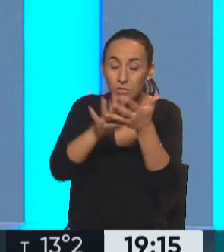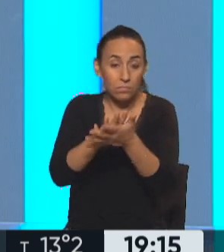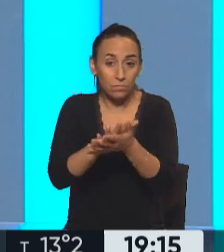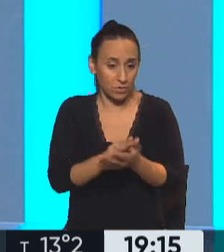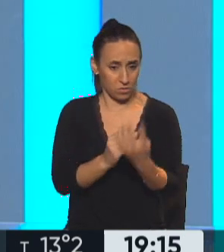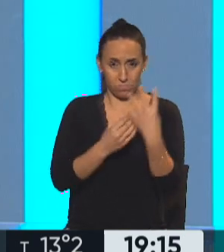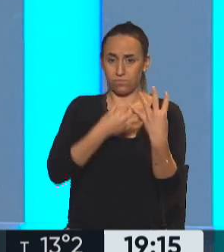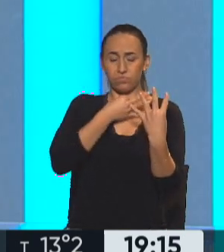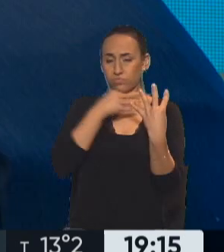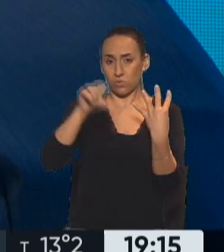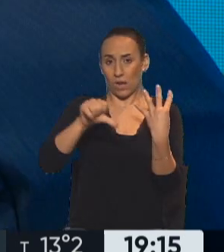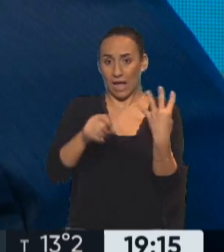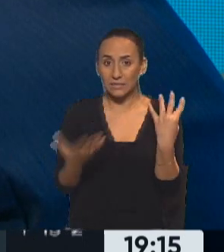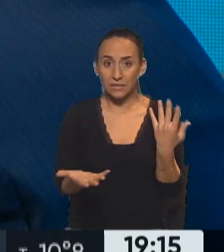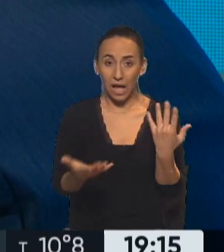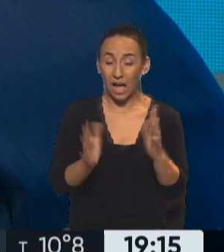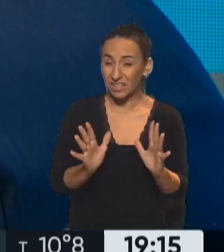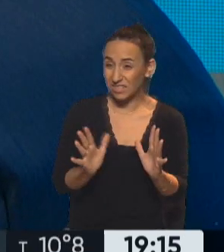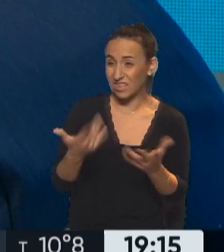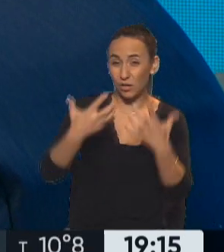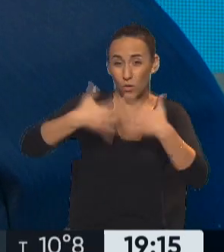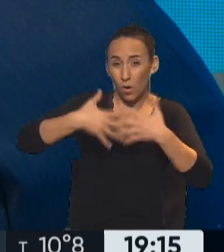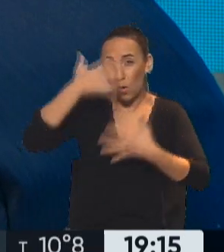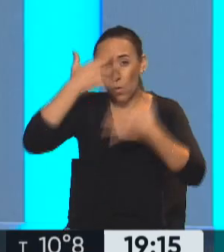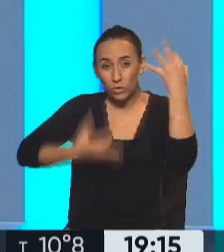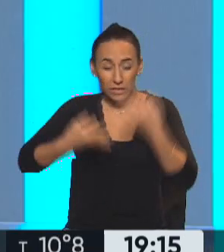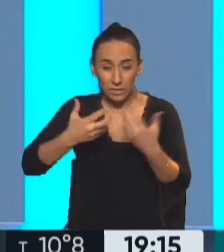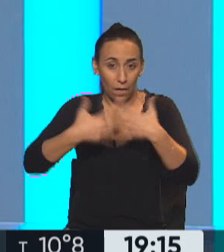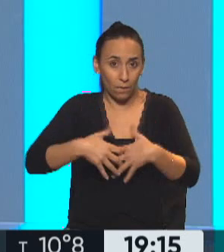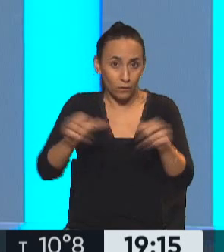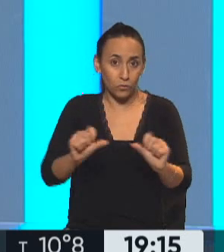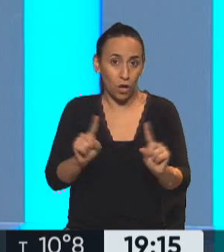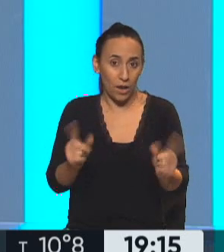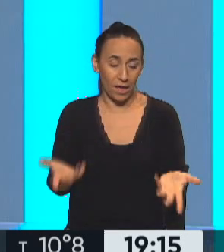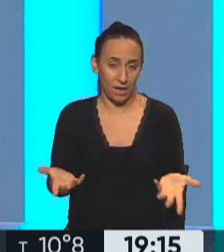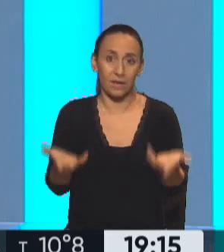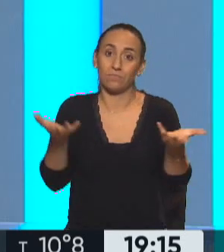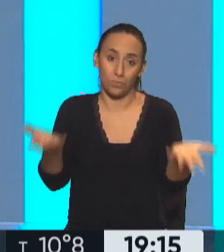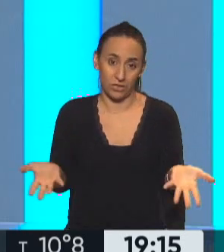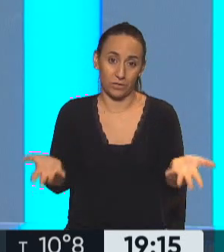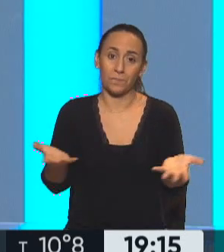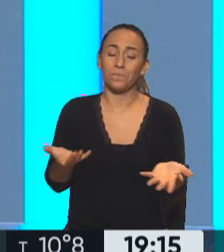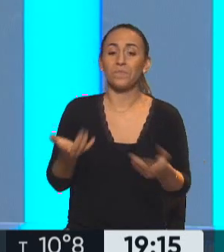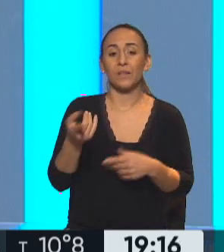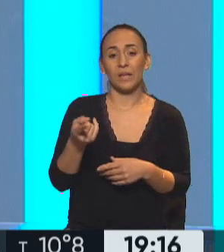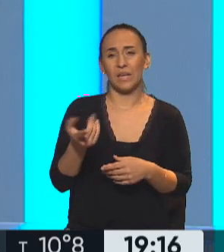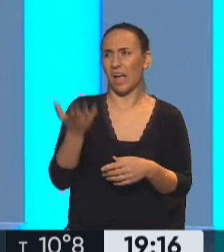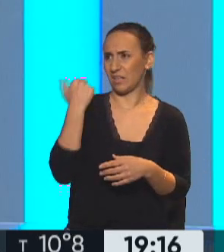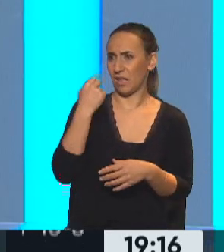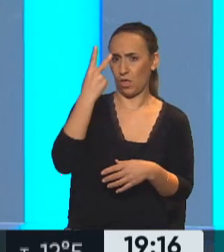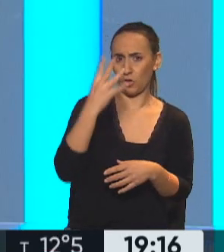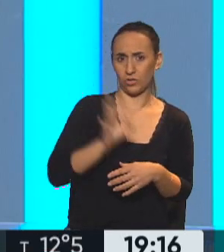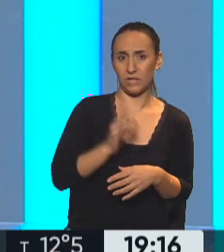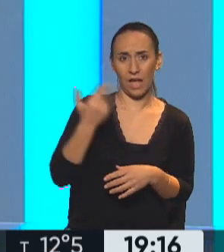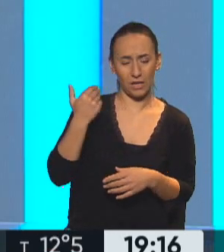funcionamiento institucional del Estado. Por eso el presidente, con muy buen criterio, en su momento, ya hace de estos 2